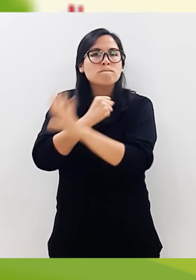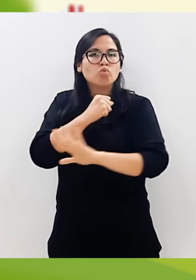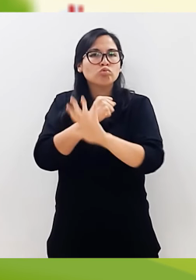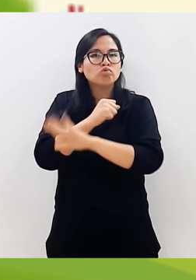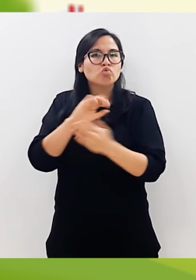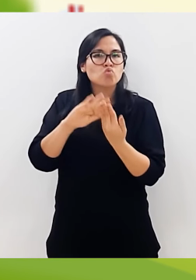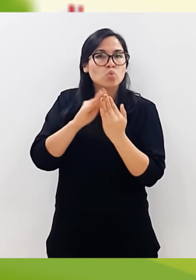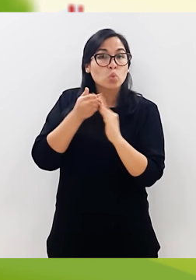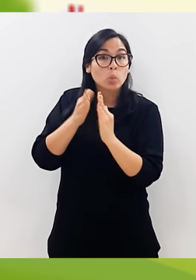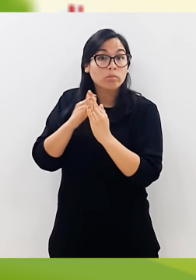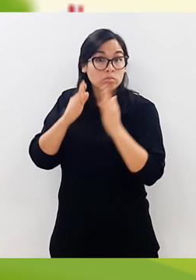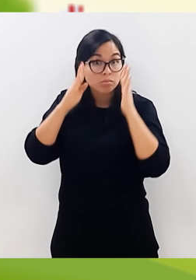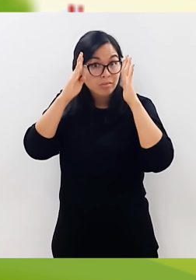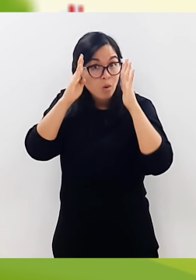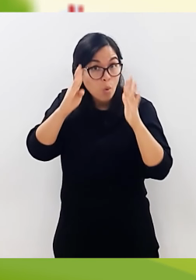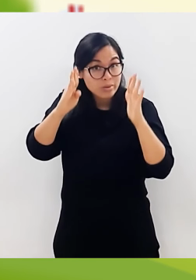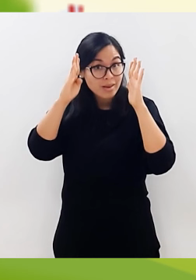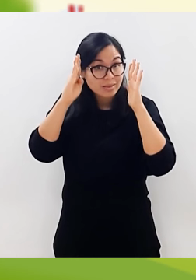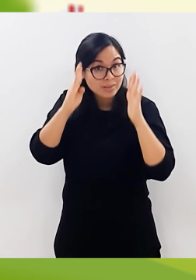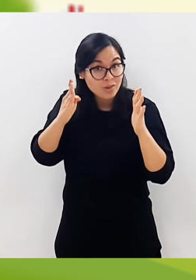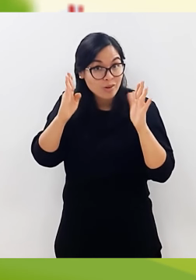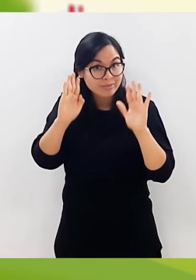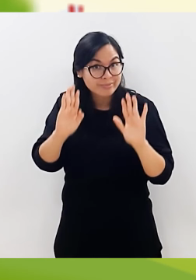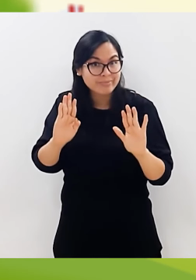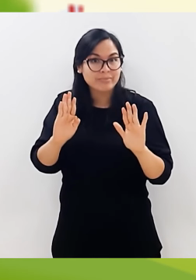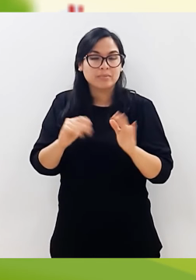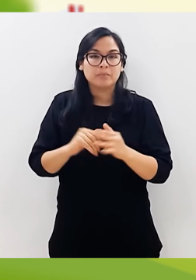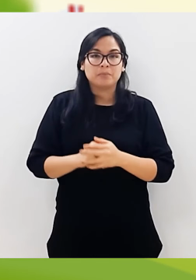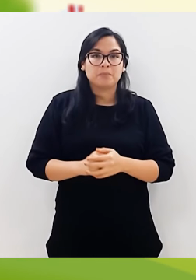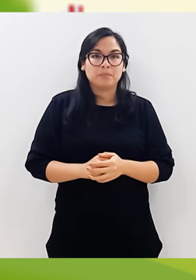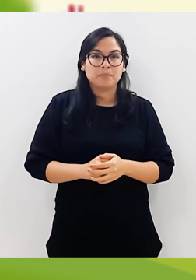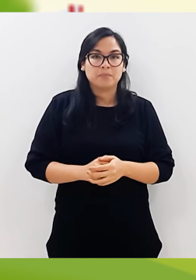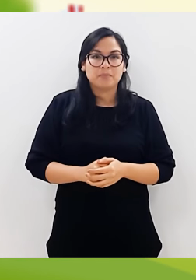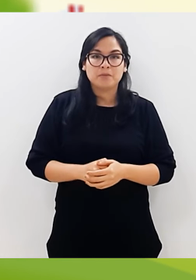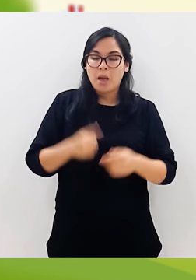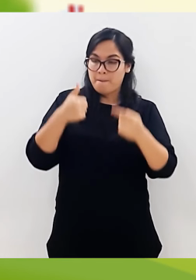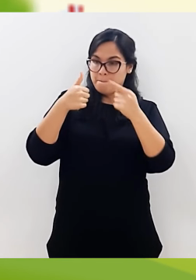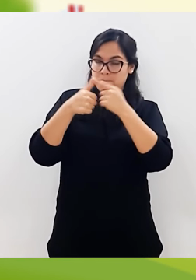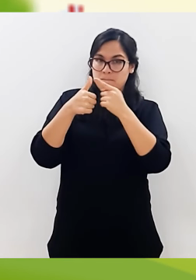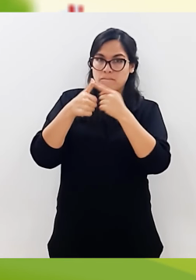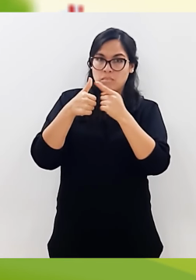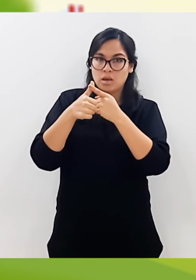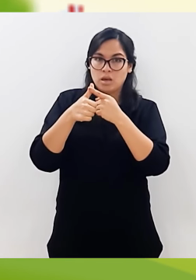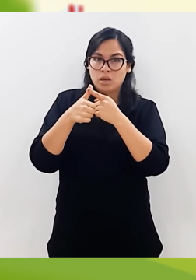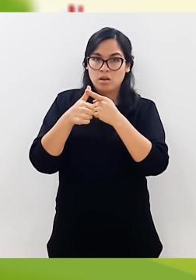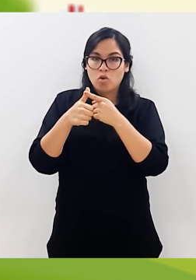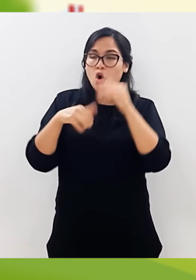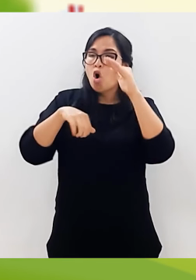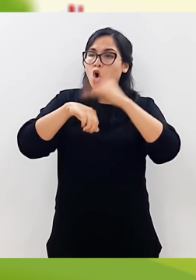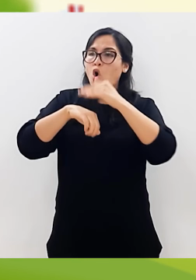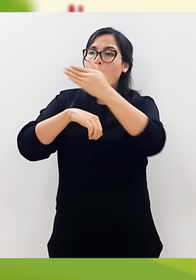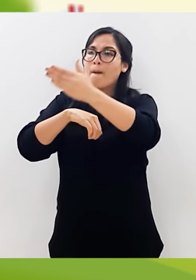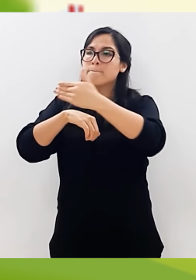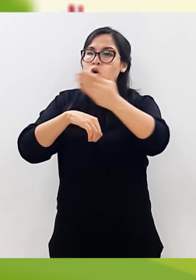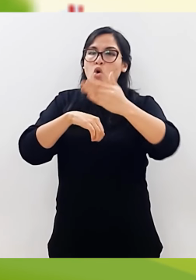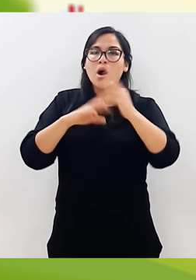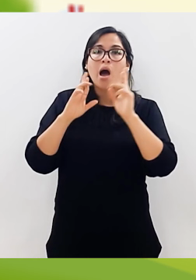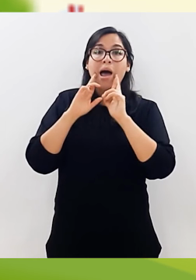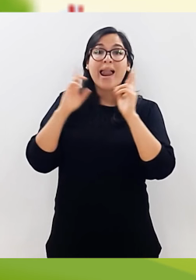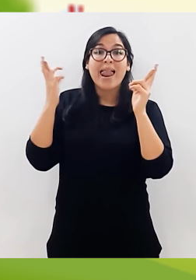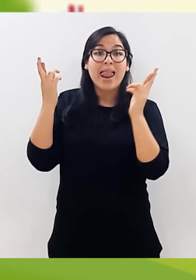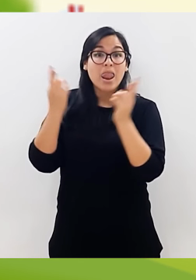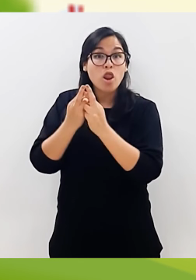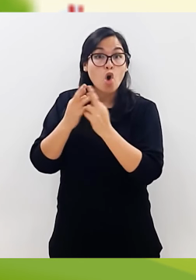niños y adolescentes. Segundo, proponer candidatos y